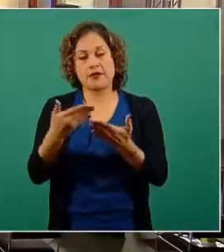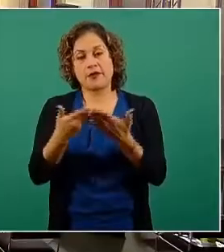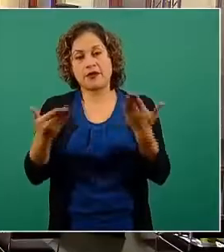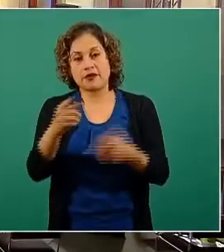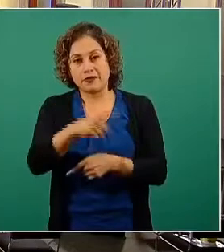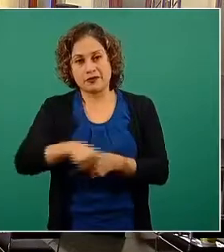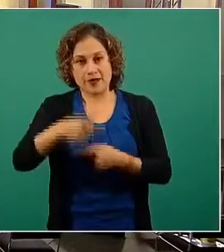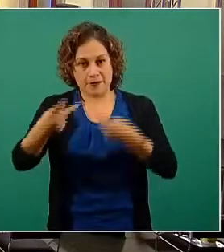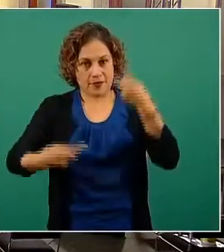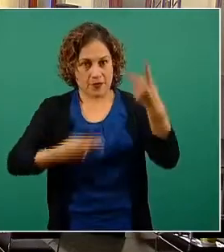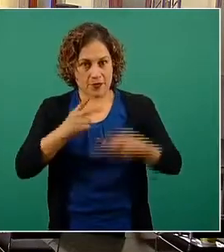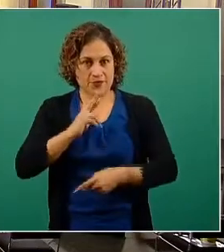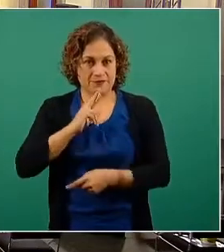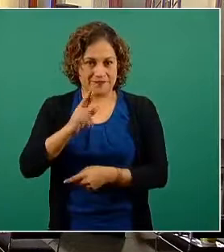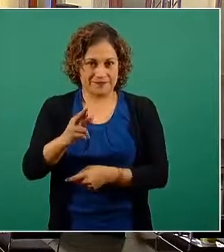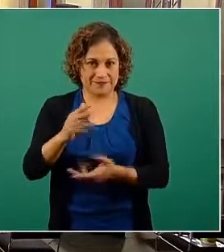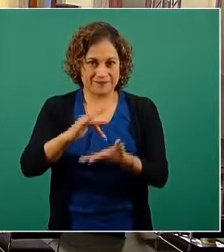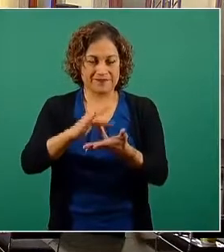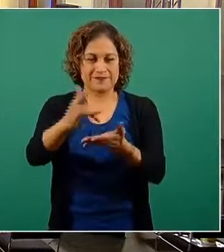gracias.